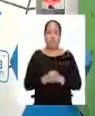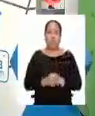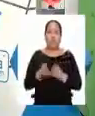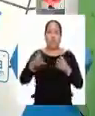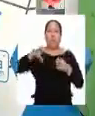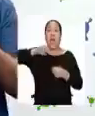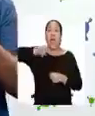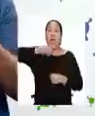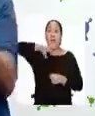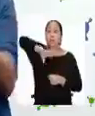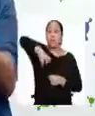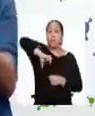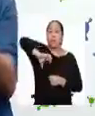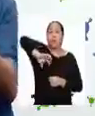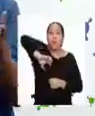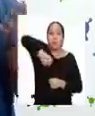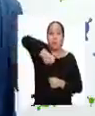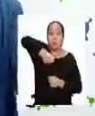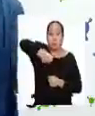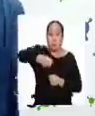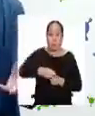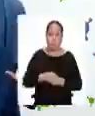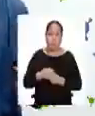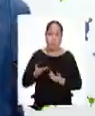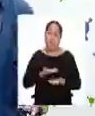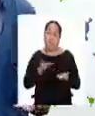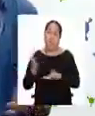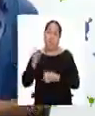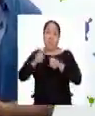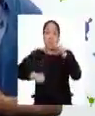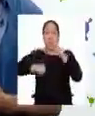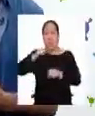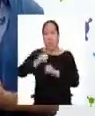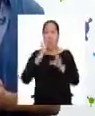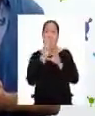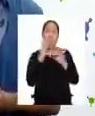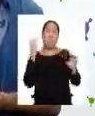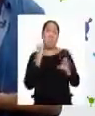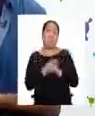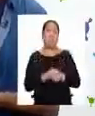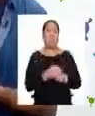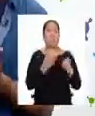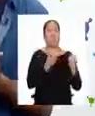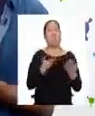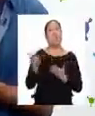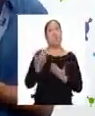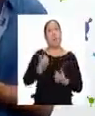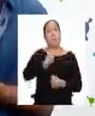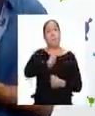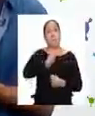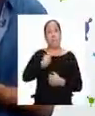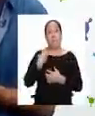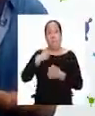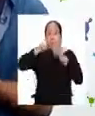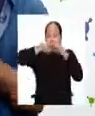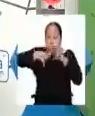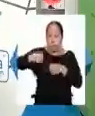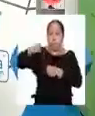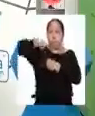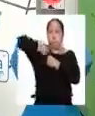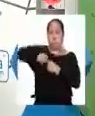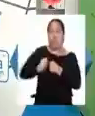caños correctamente. Trasladarse en bicicleta o en transporte público. Llevar nuestras propias bolsas al